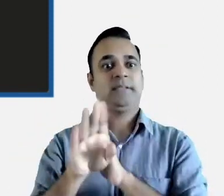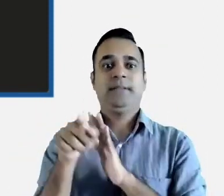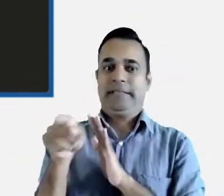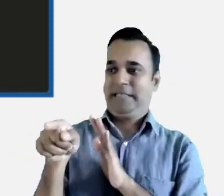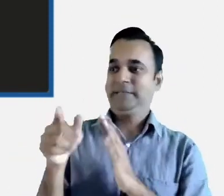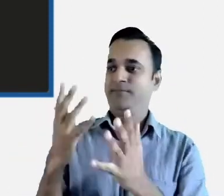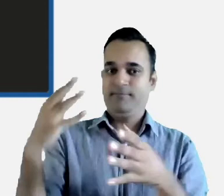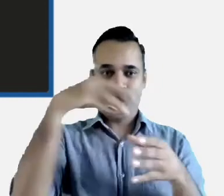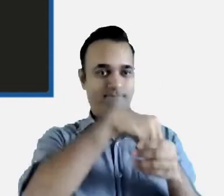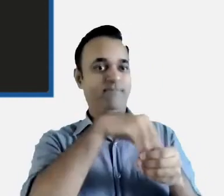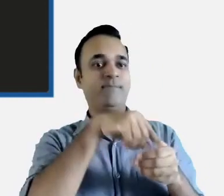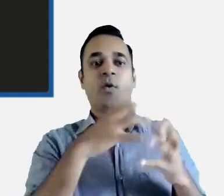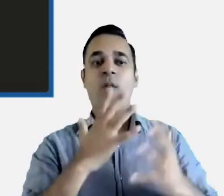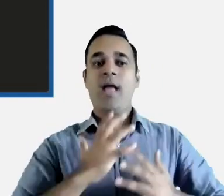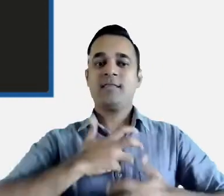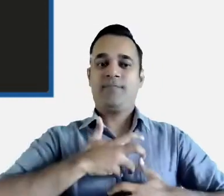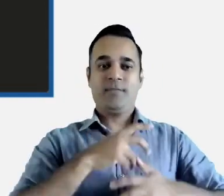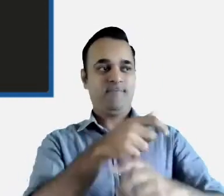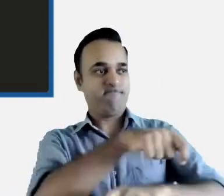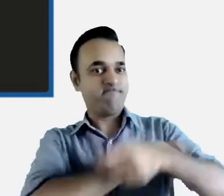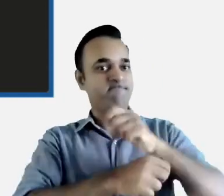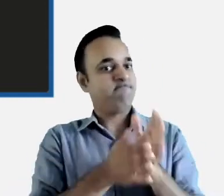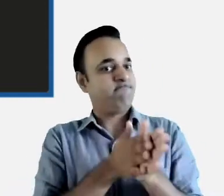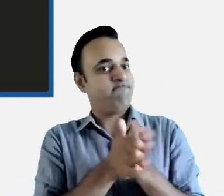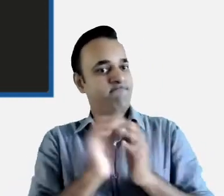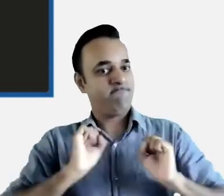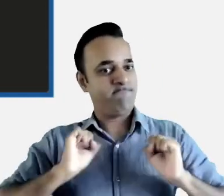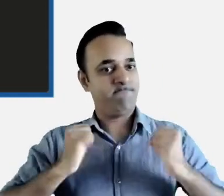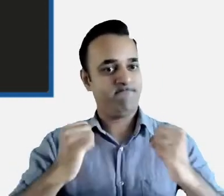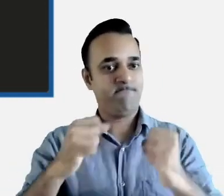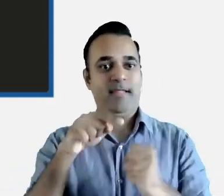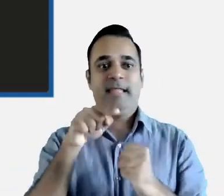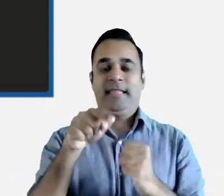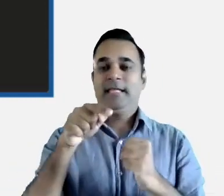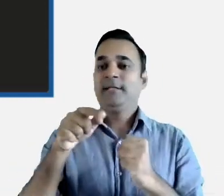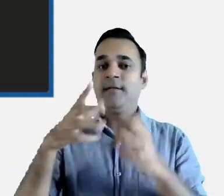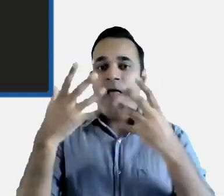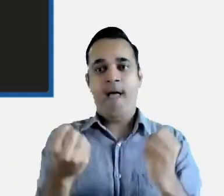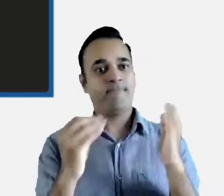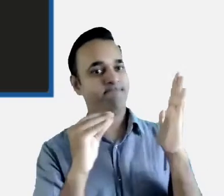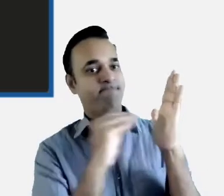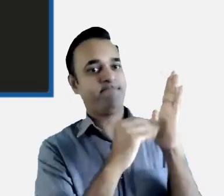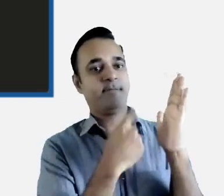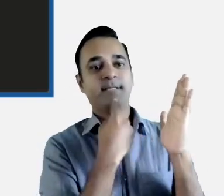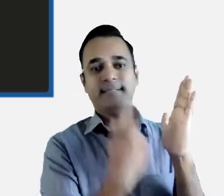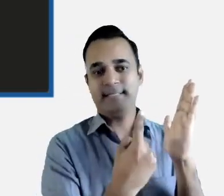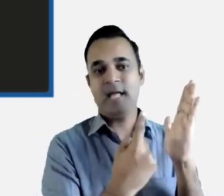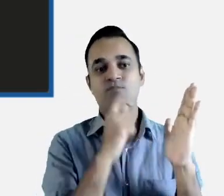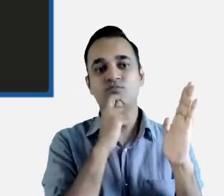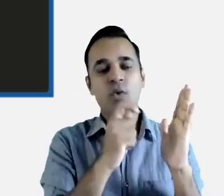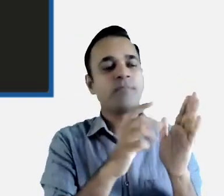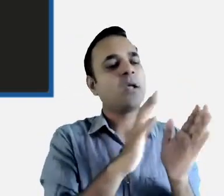con una ganancia de hasta $4 por cada $1 invertido en infraestructura